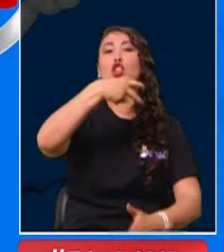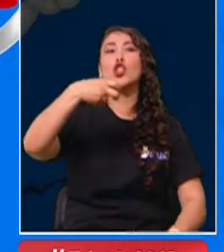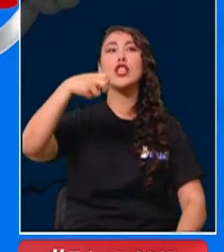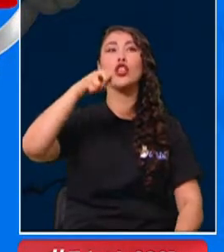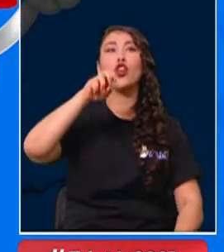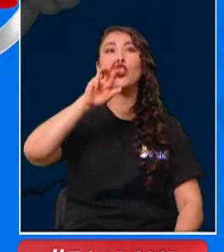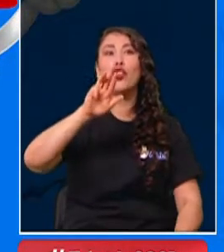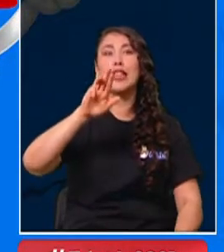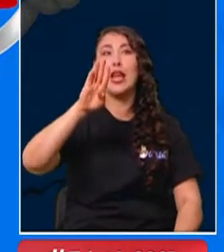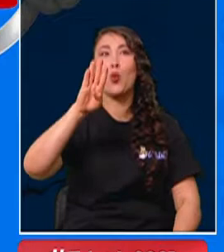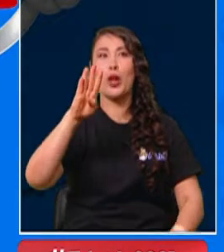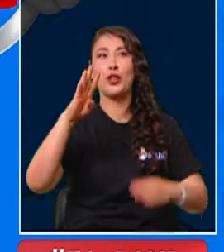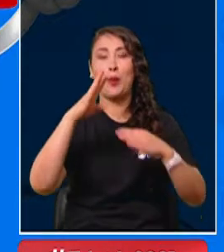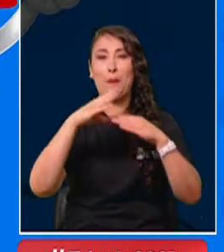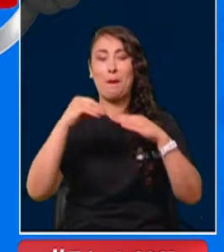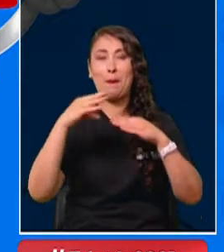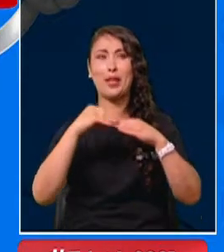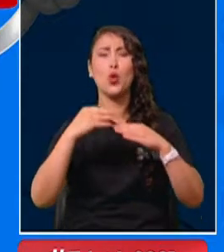20.146.355.894.